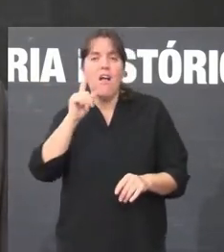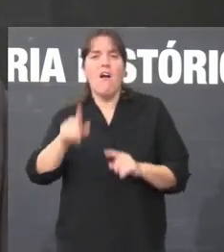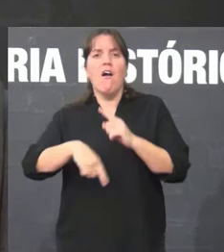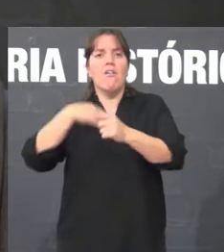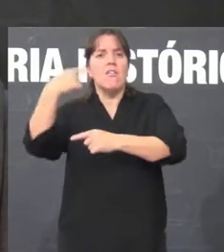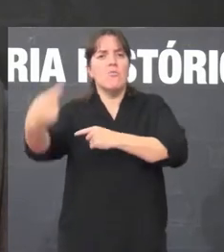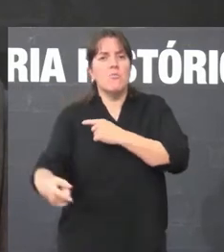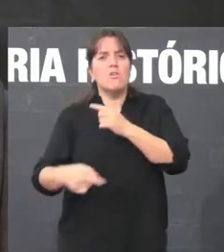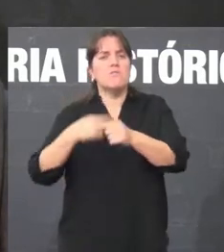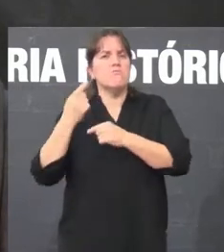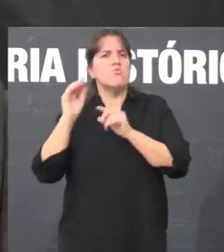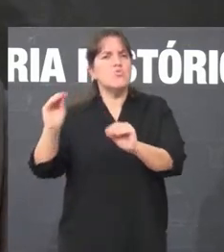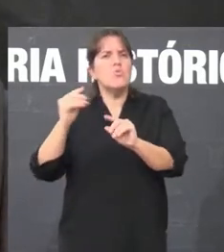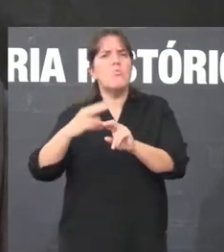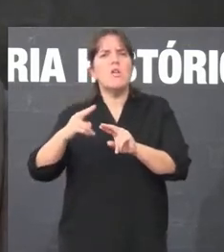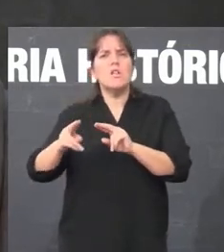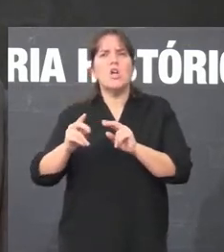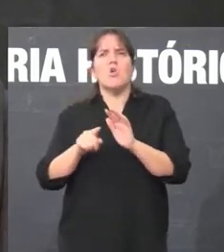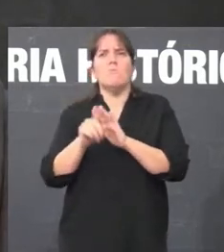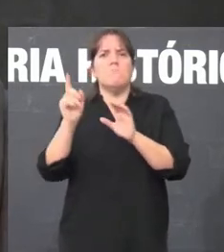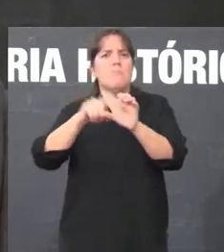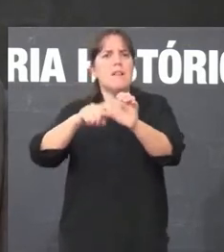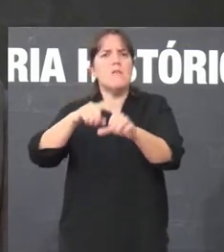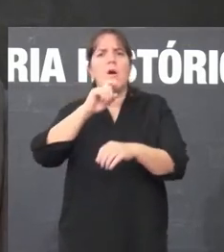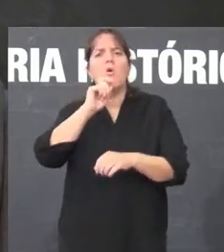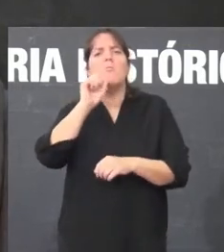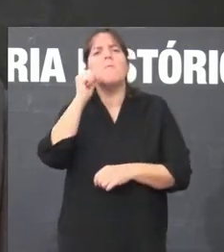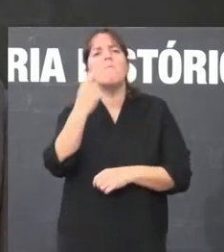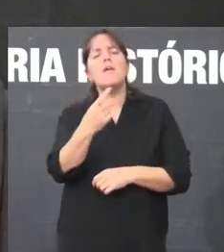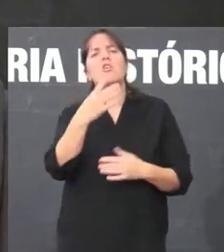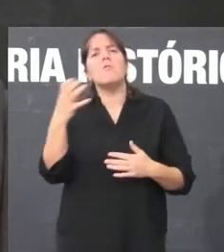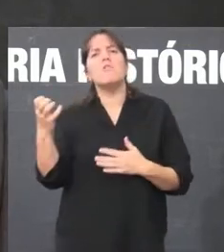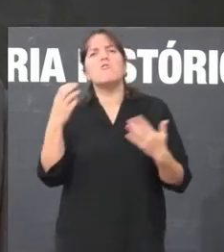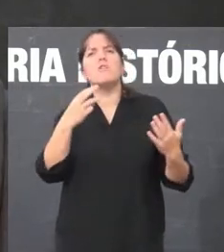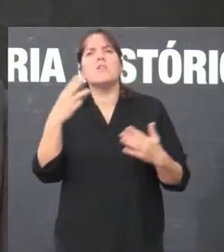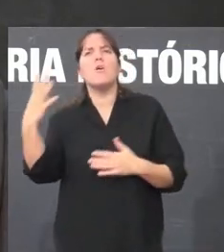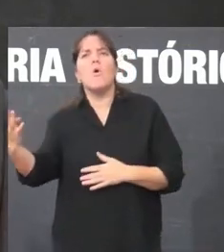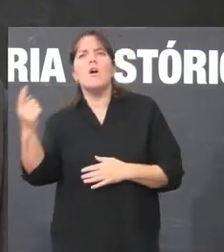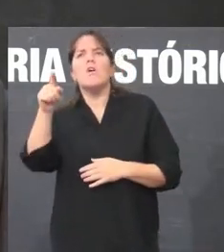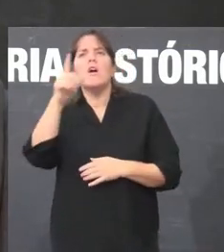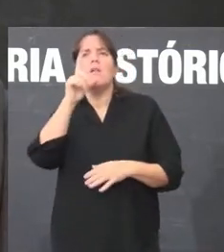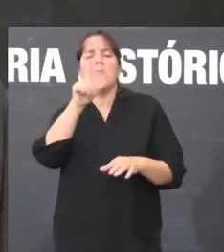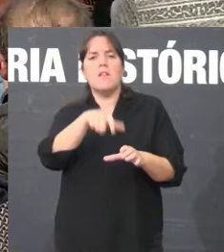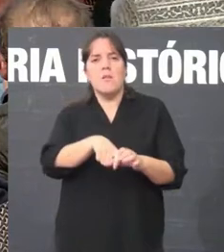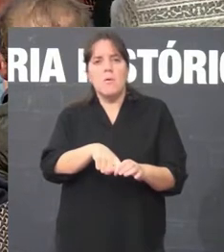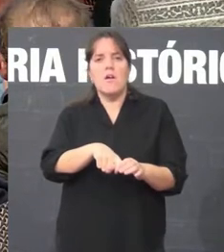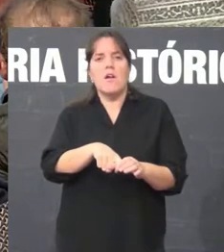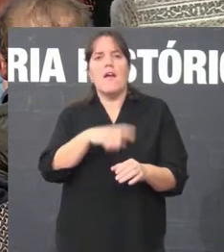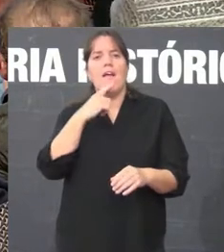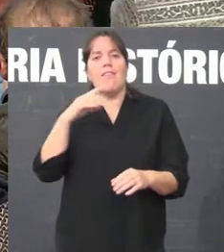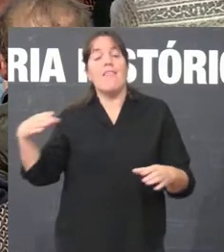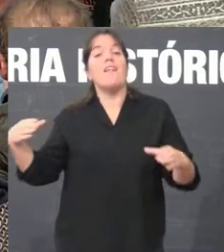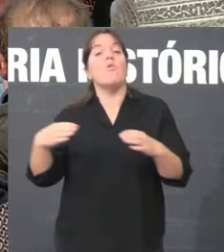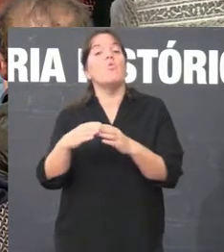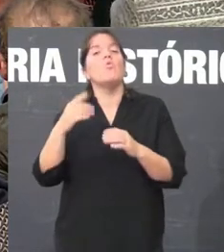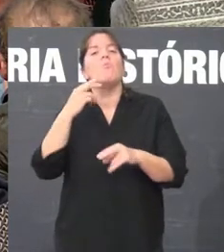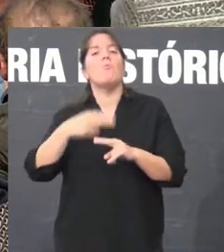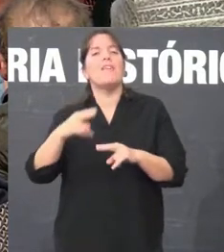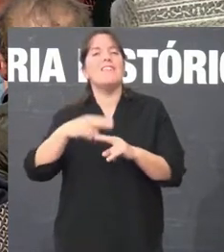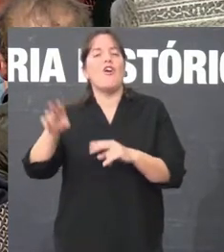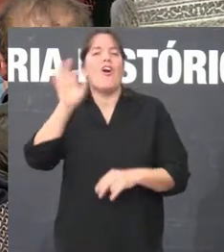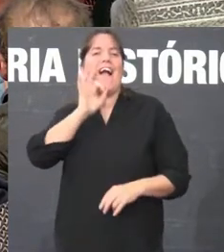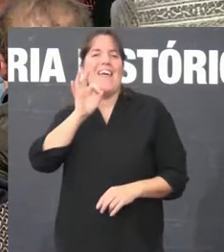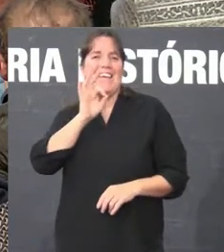político variado, pero en 1934 pasou a facer parte como militante do partido galeguista, ademais cunha recepción